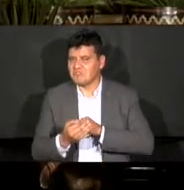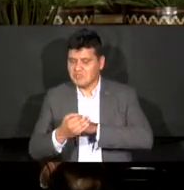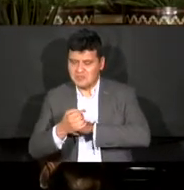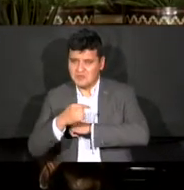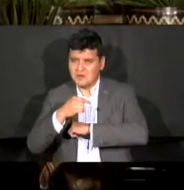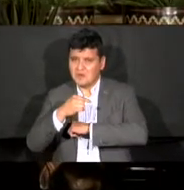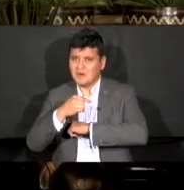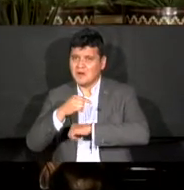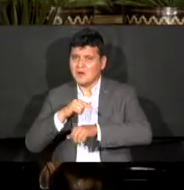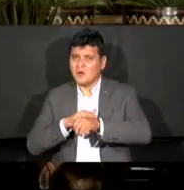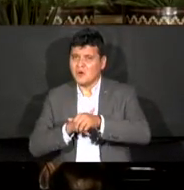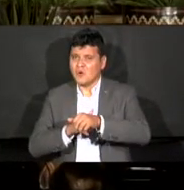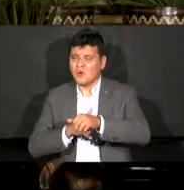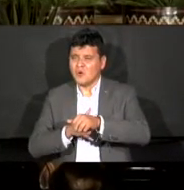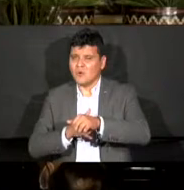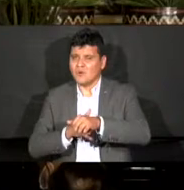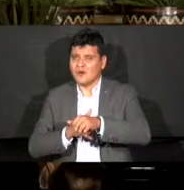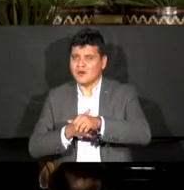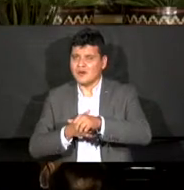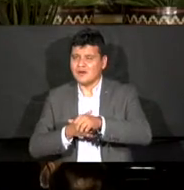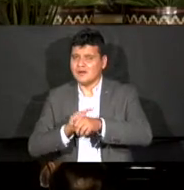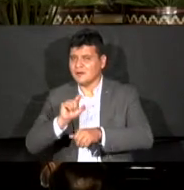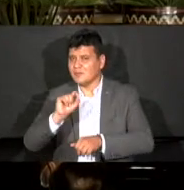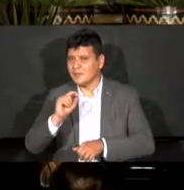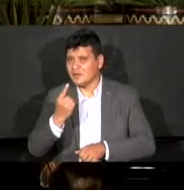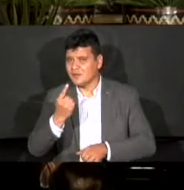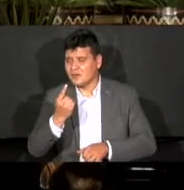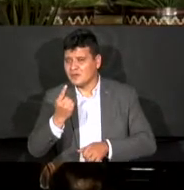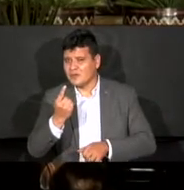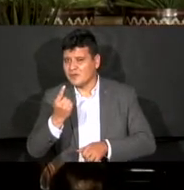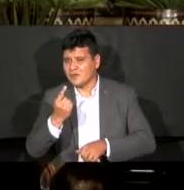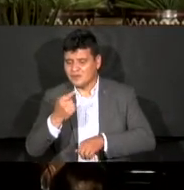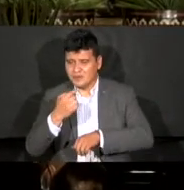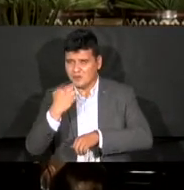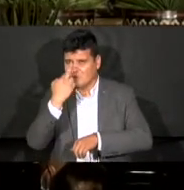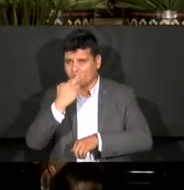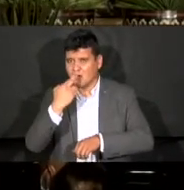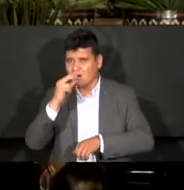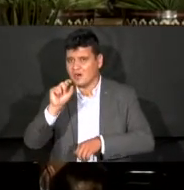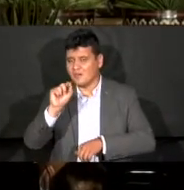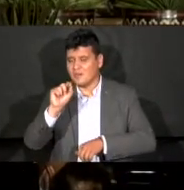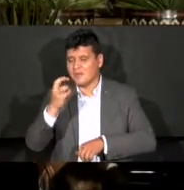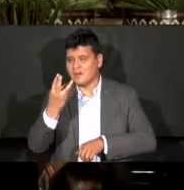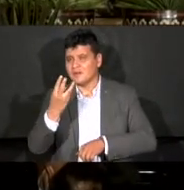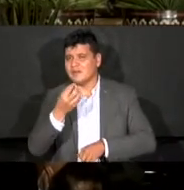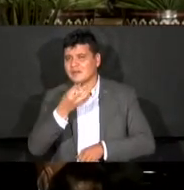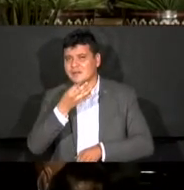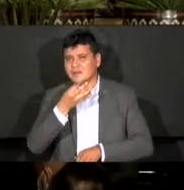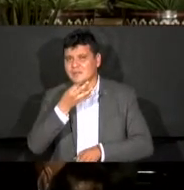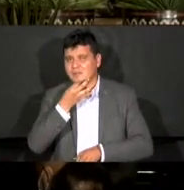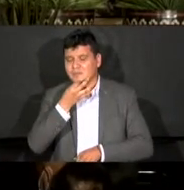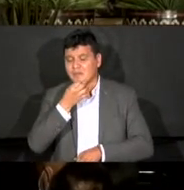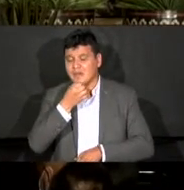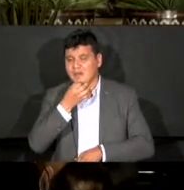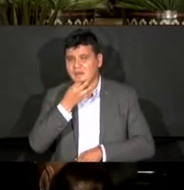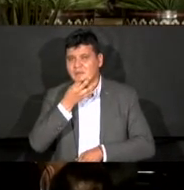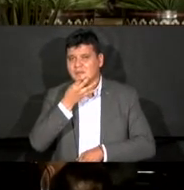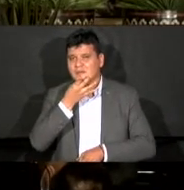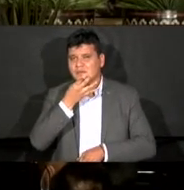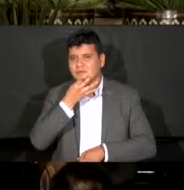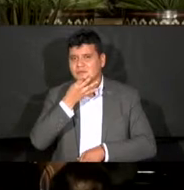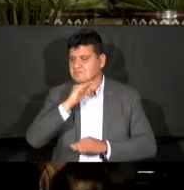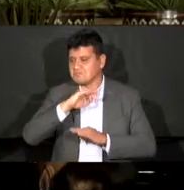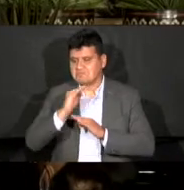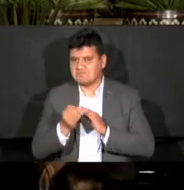21 horas con 23 minutos de este día 8 de septiembre del año 2021, se